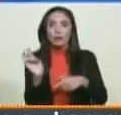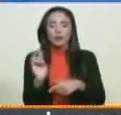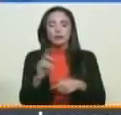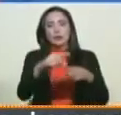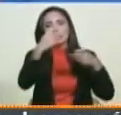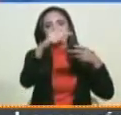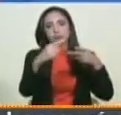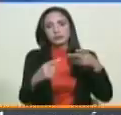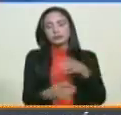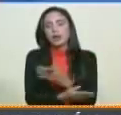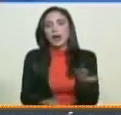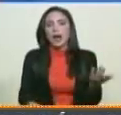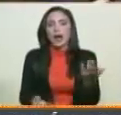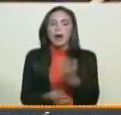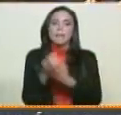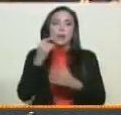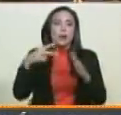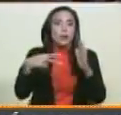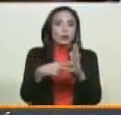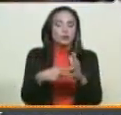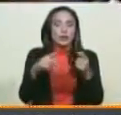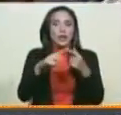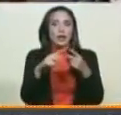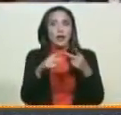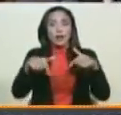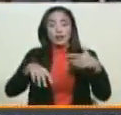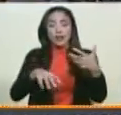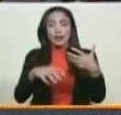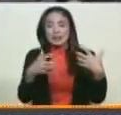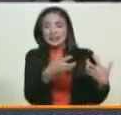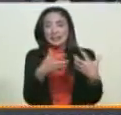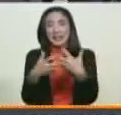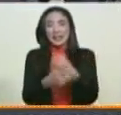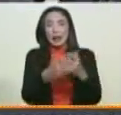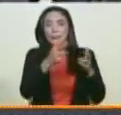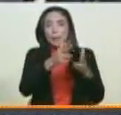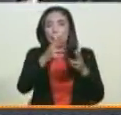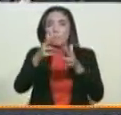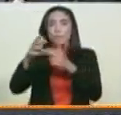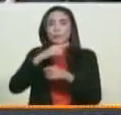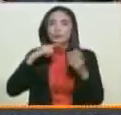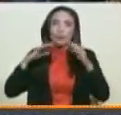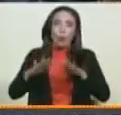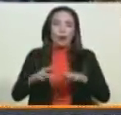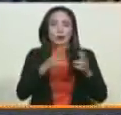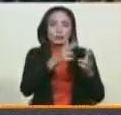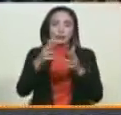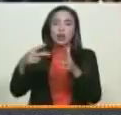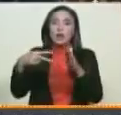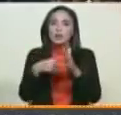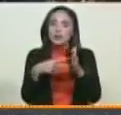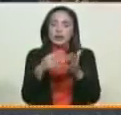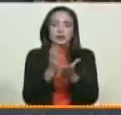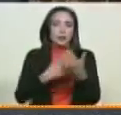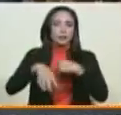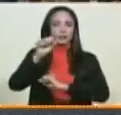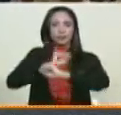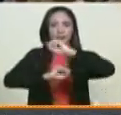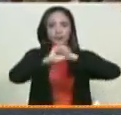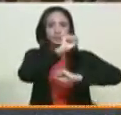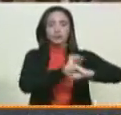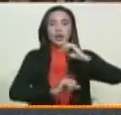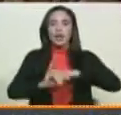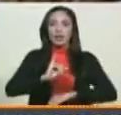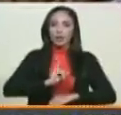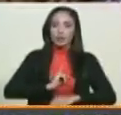por ejemplo, sobre Siria, un país en guerra, donde el pueblo sirio ha defendido la soberanía